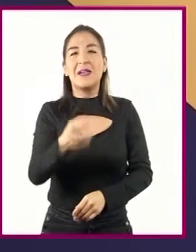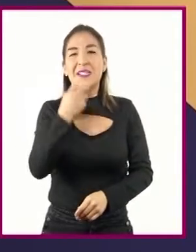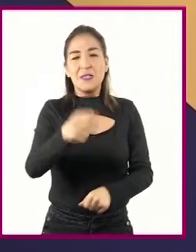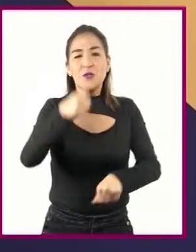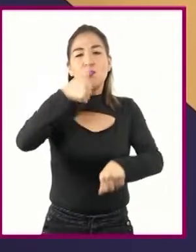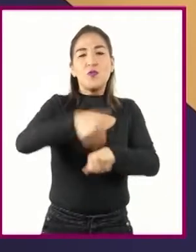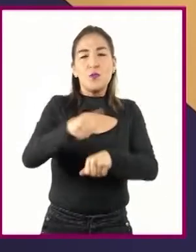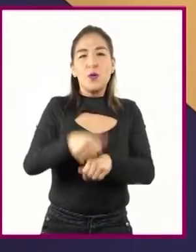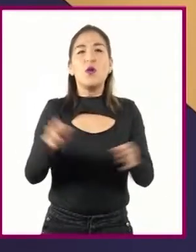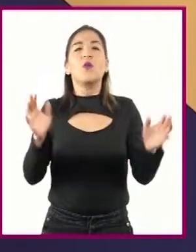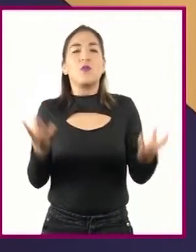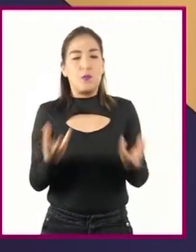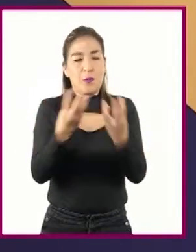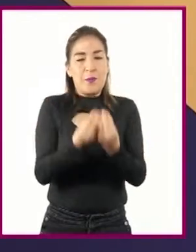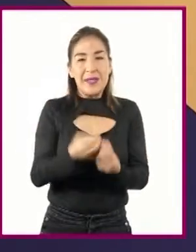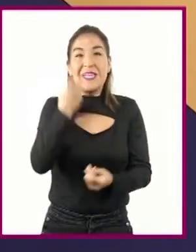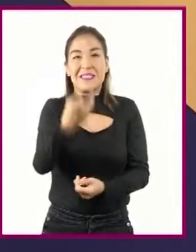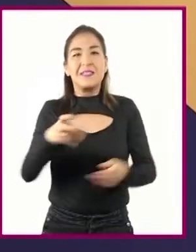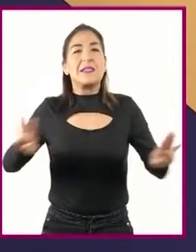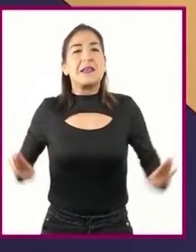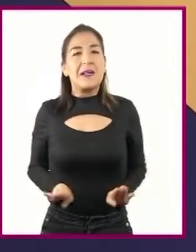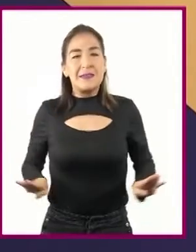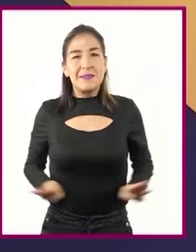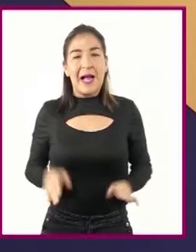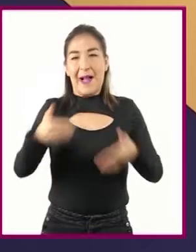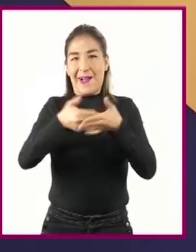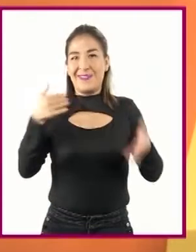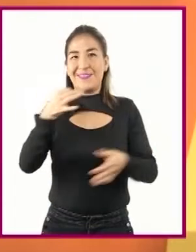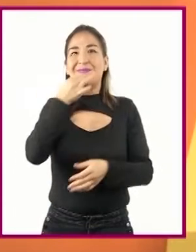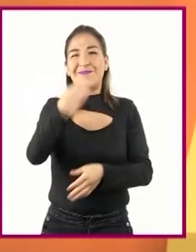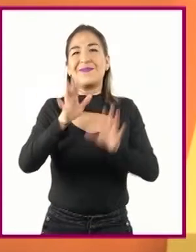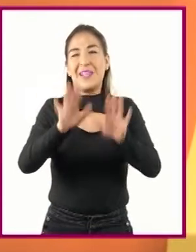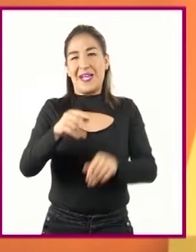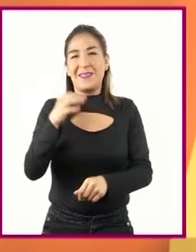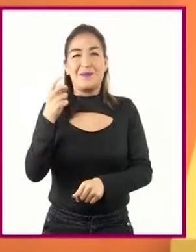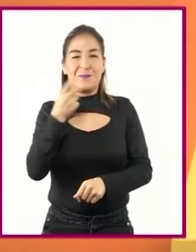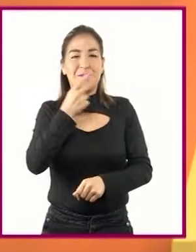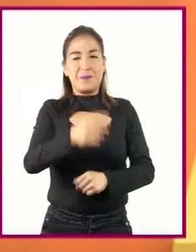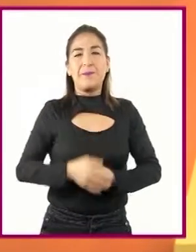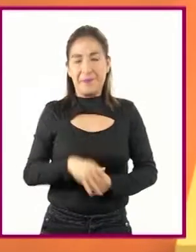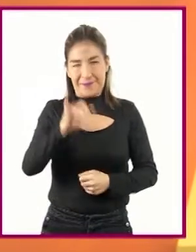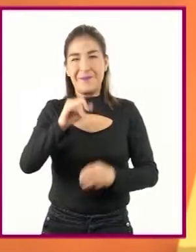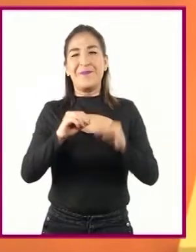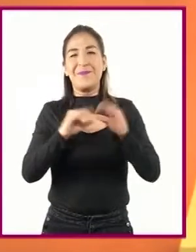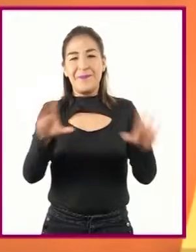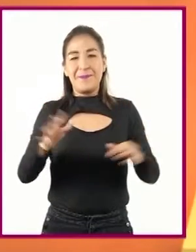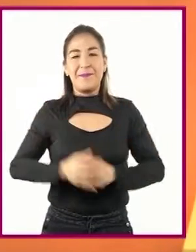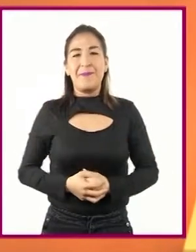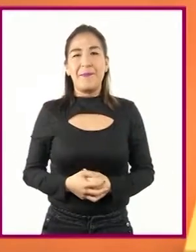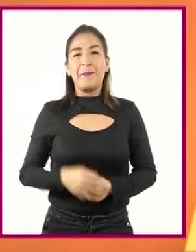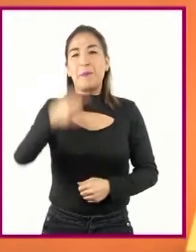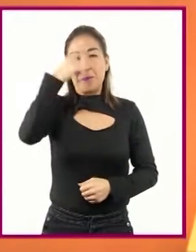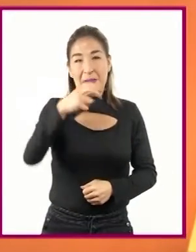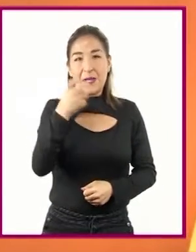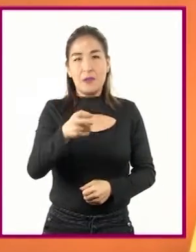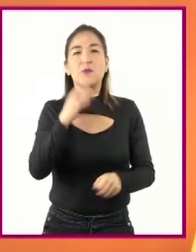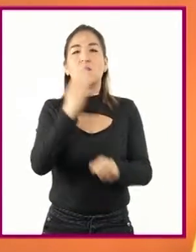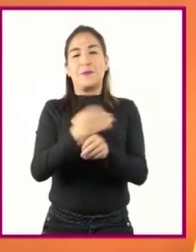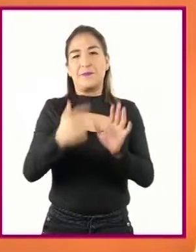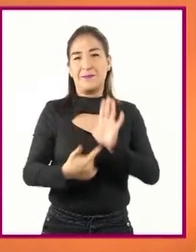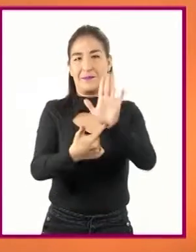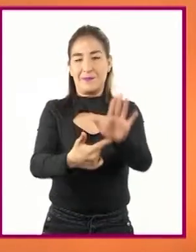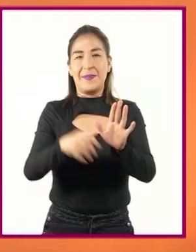una operación combinada con las características antes mencionadas? Por supuesto que sí, Leslie. Para ello, les mostraré un